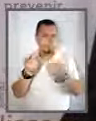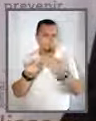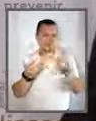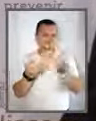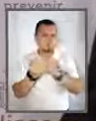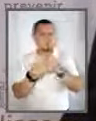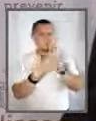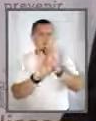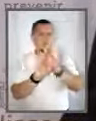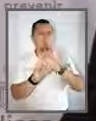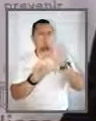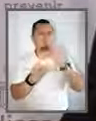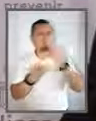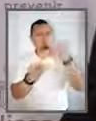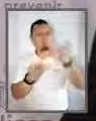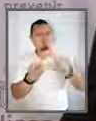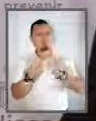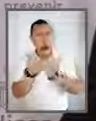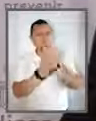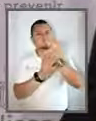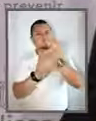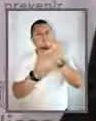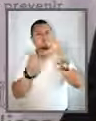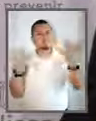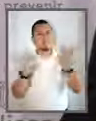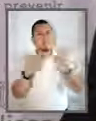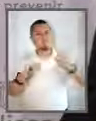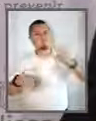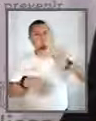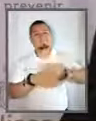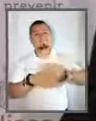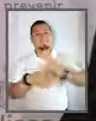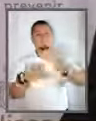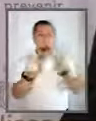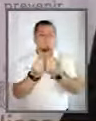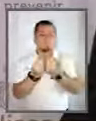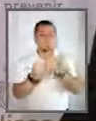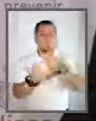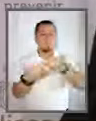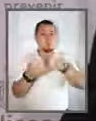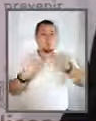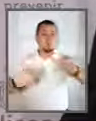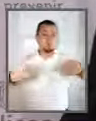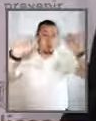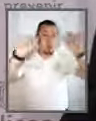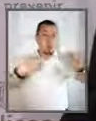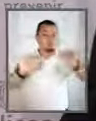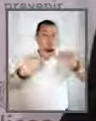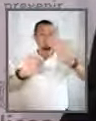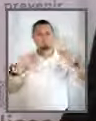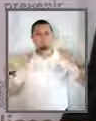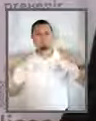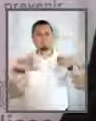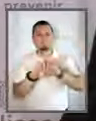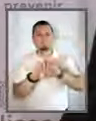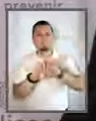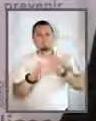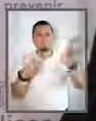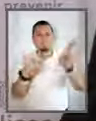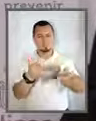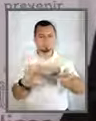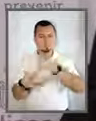administrativo, se procedió a la suspensión de ambos locales. Esto, como lo